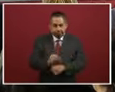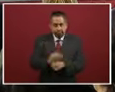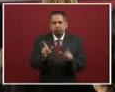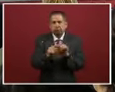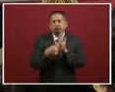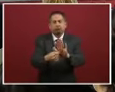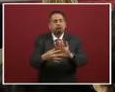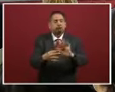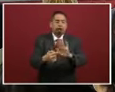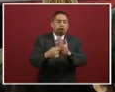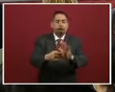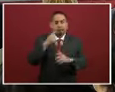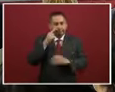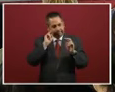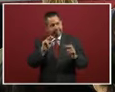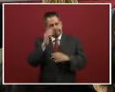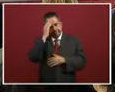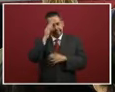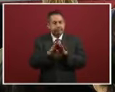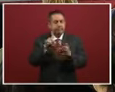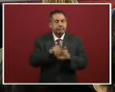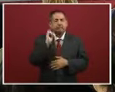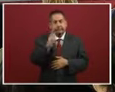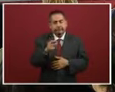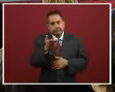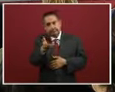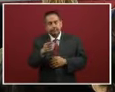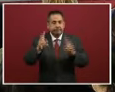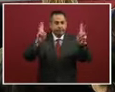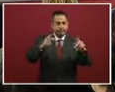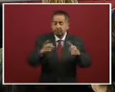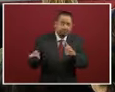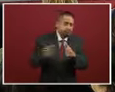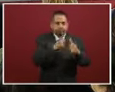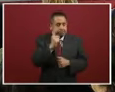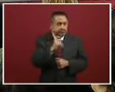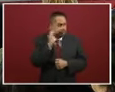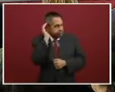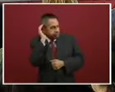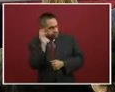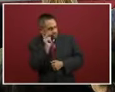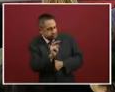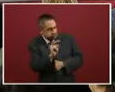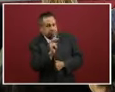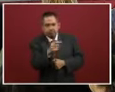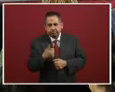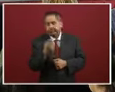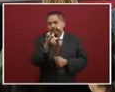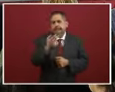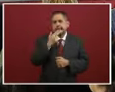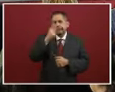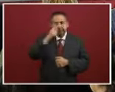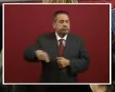momento solo les dejamos un primer acercamiento a este llamado a Escuchemos Primero para poder resolver este asunto que también tiene consecuencias